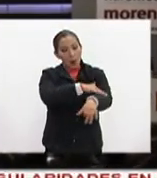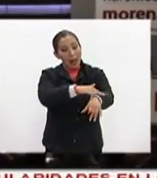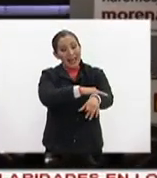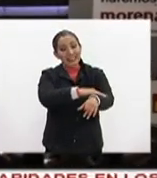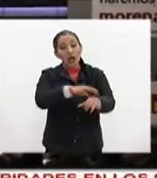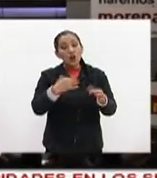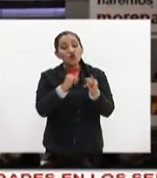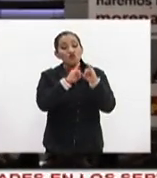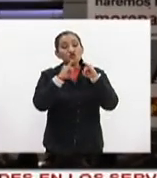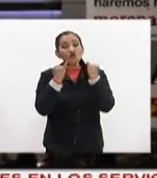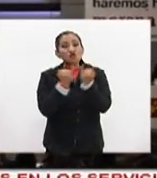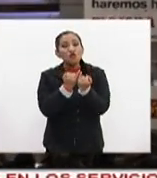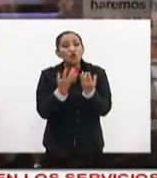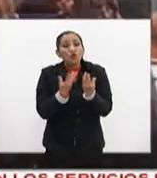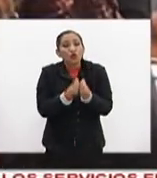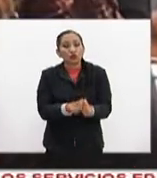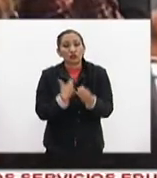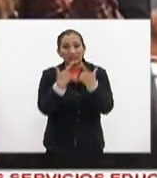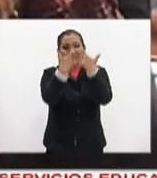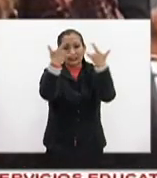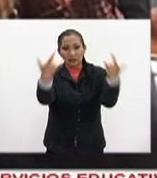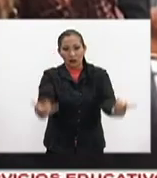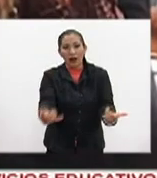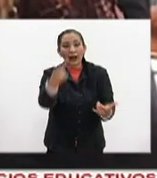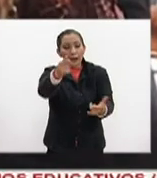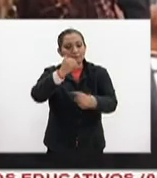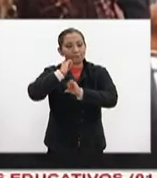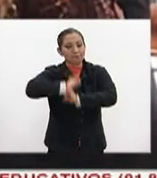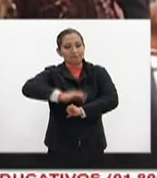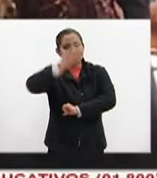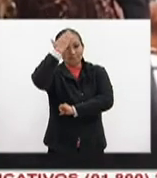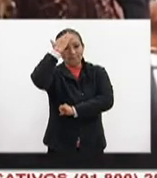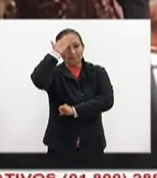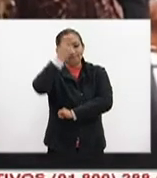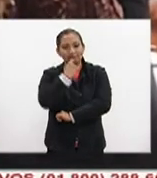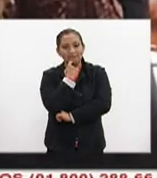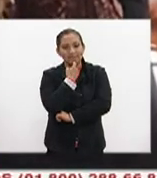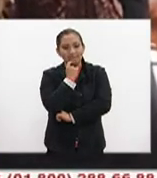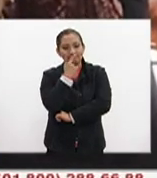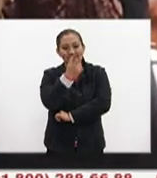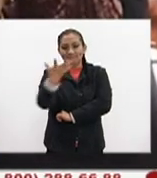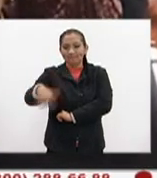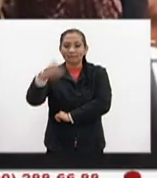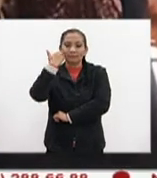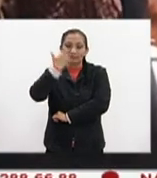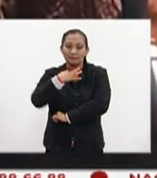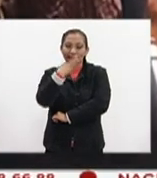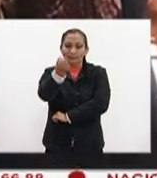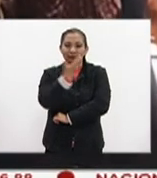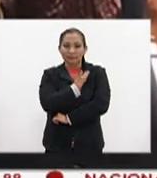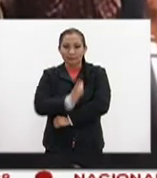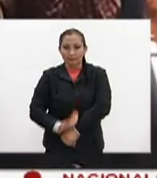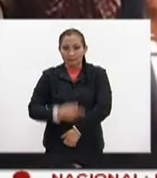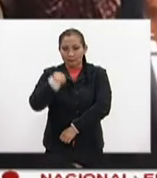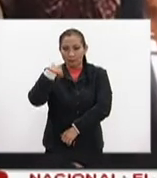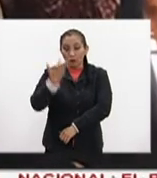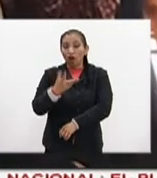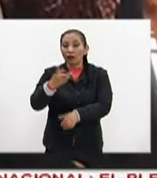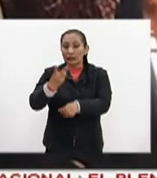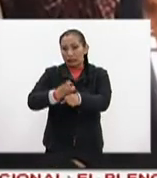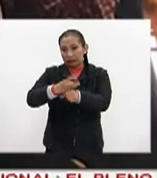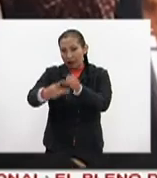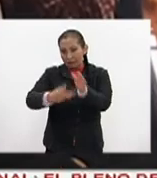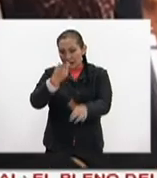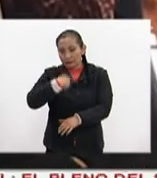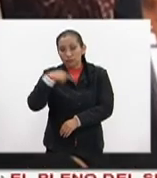coalición Juntos Haremos Historia, que abanderará a Andrés Manuel López Obrador en busca de la presidencia de la República por tercera